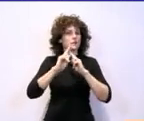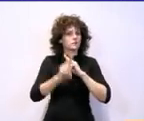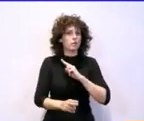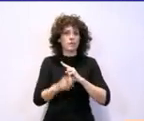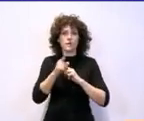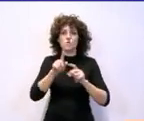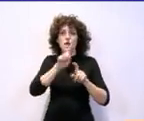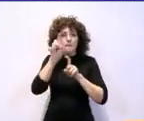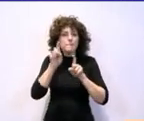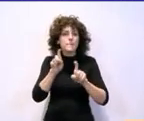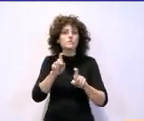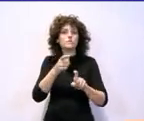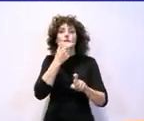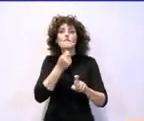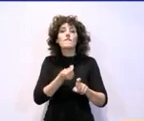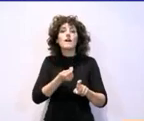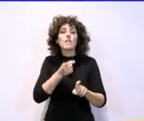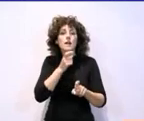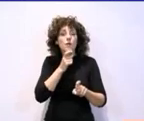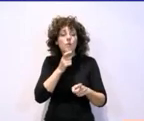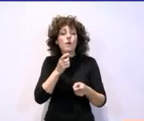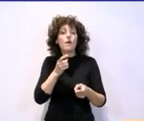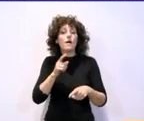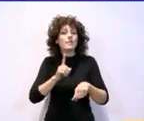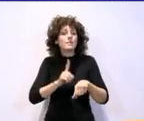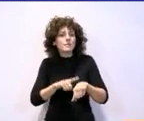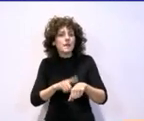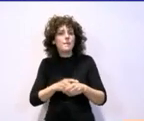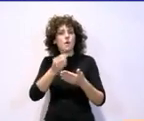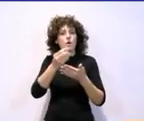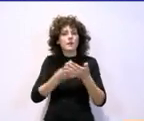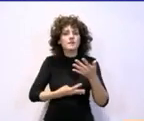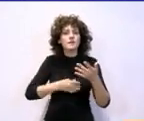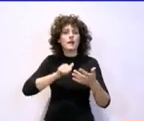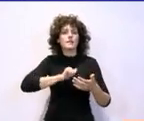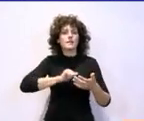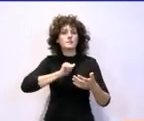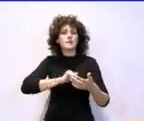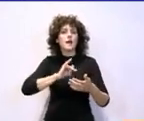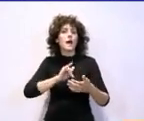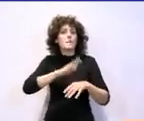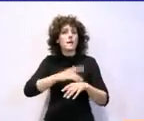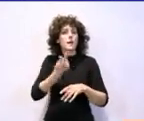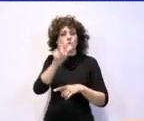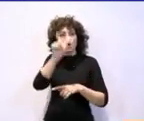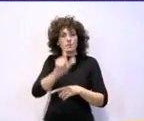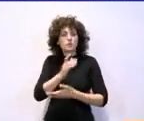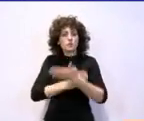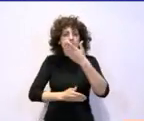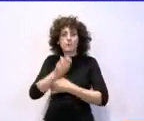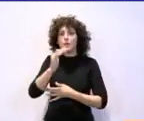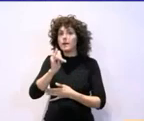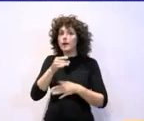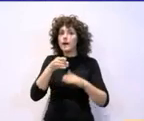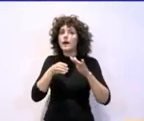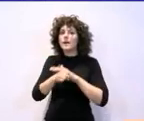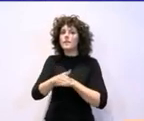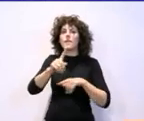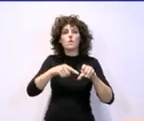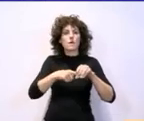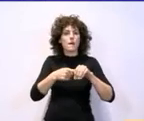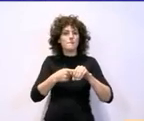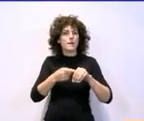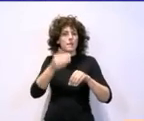una pregunta tan sencilla. ¿Qué tiempo de lista de espera hay para que una persona con discapacidad acceda a una plaza